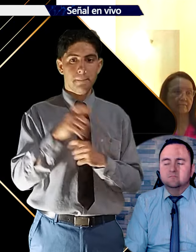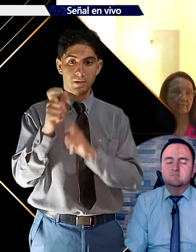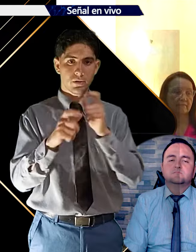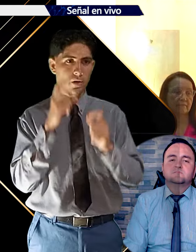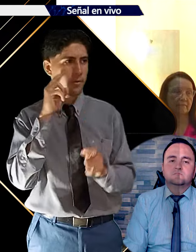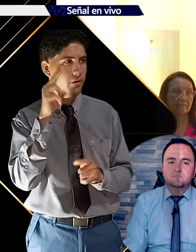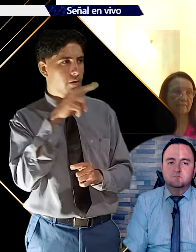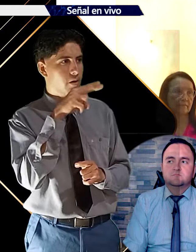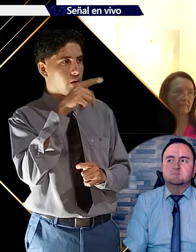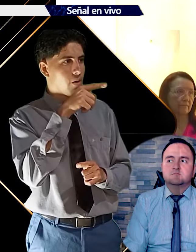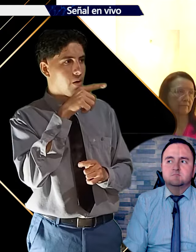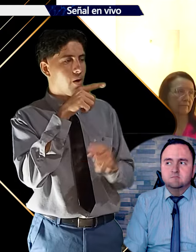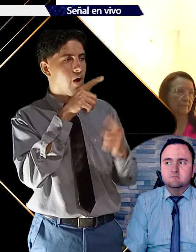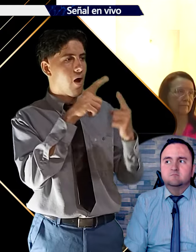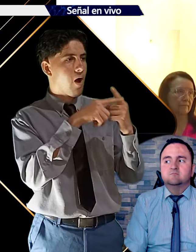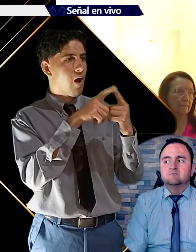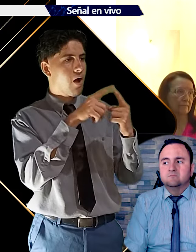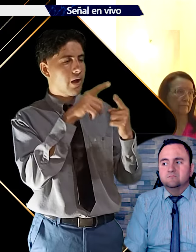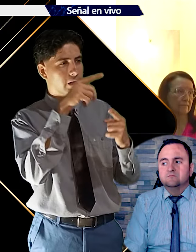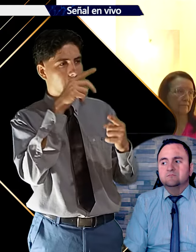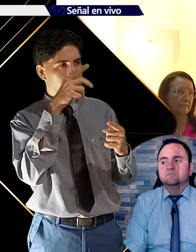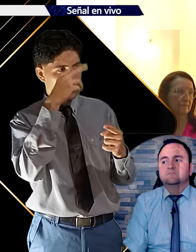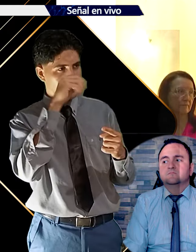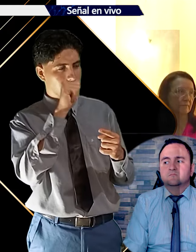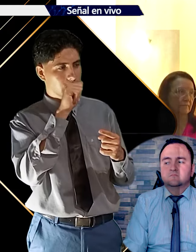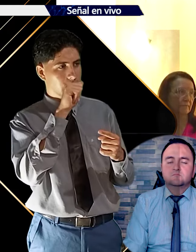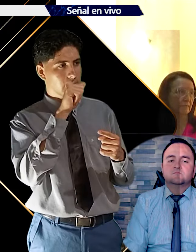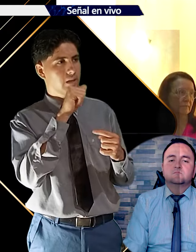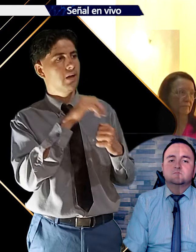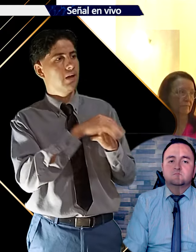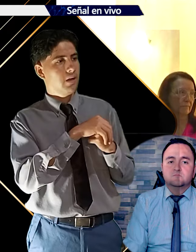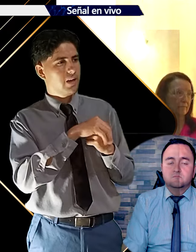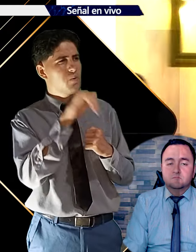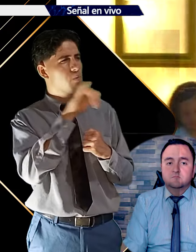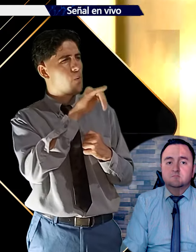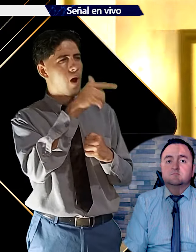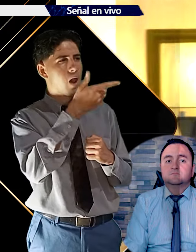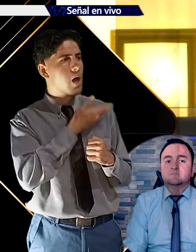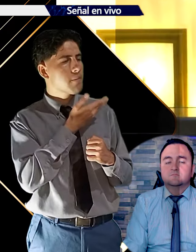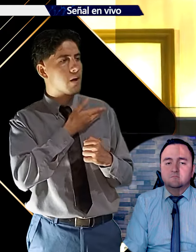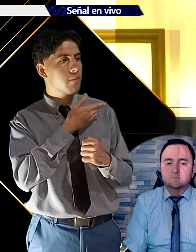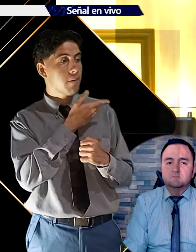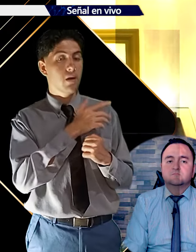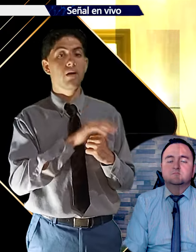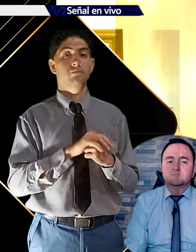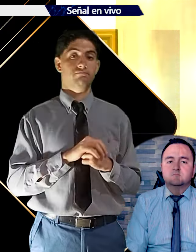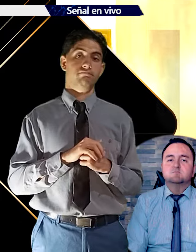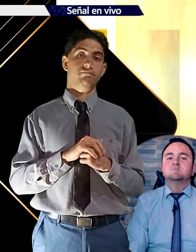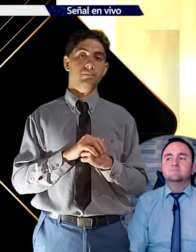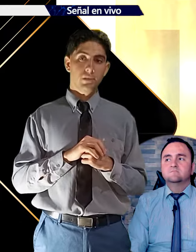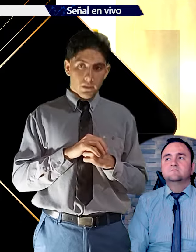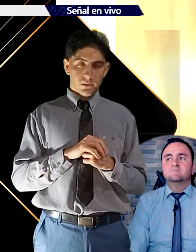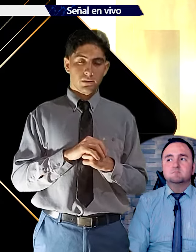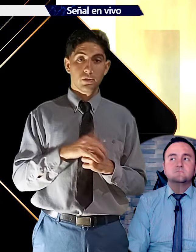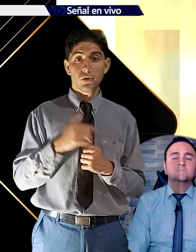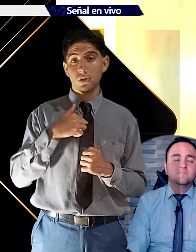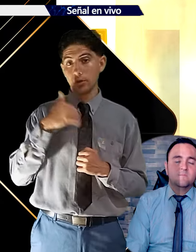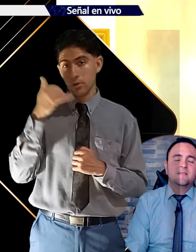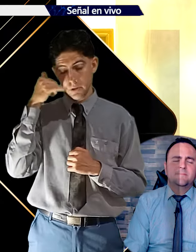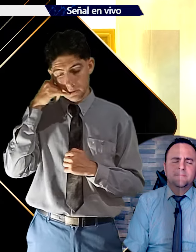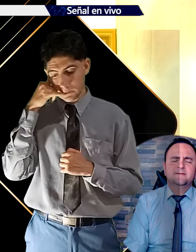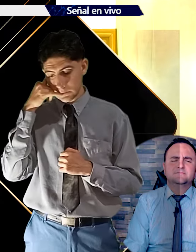Y sabe cómo le dice la gente, no yo, la gente le dice hoy en día: Marinita pequeña es la que me reemplaza a muchos lugares, es la